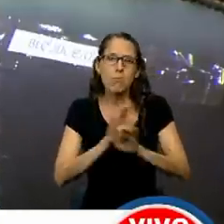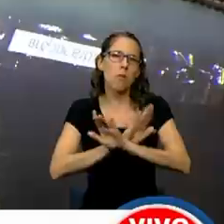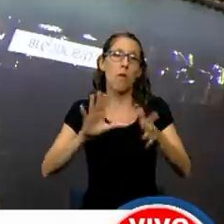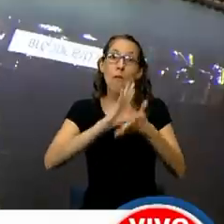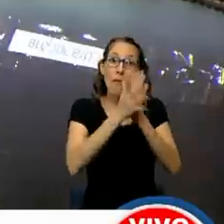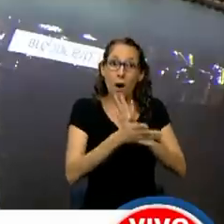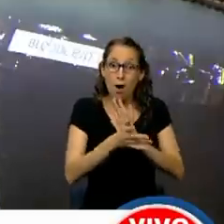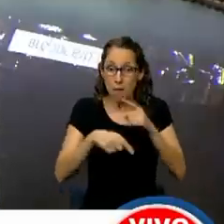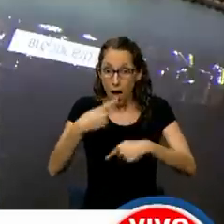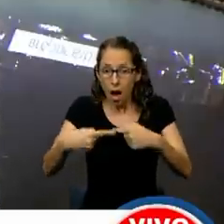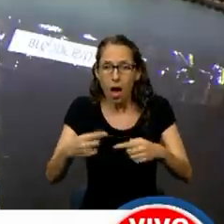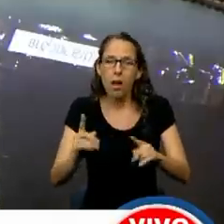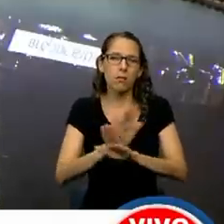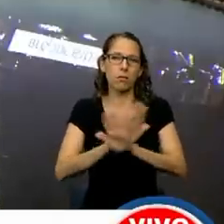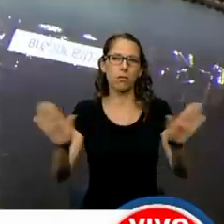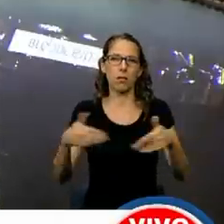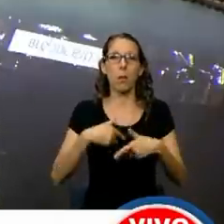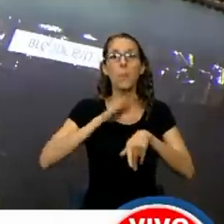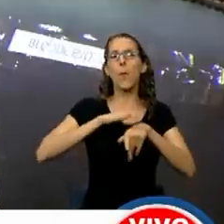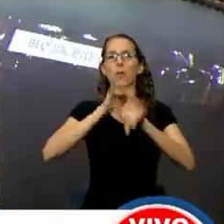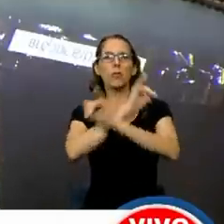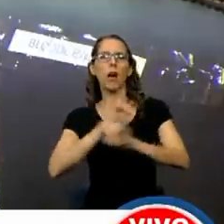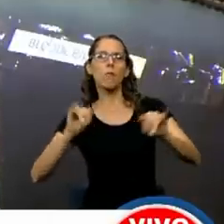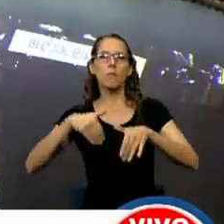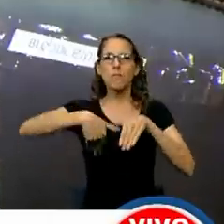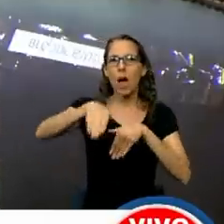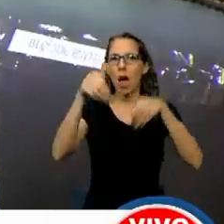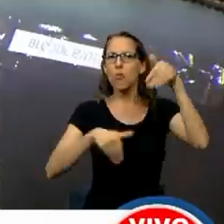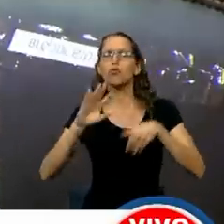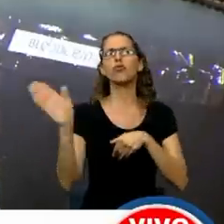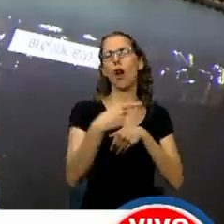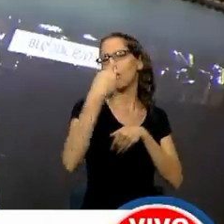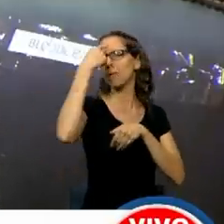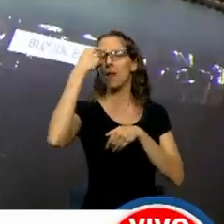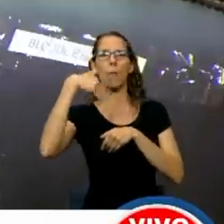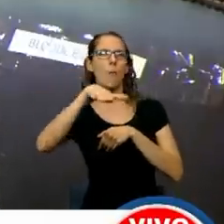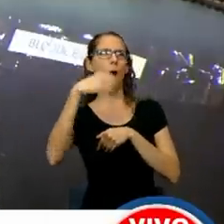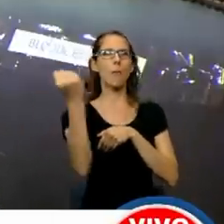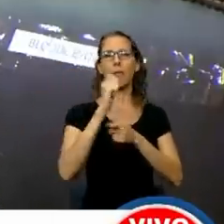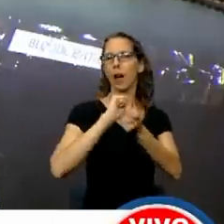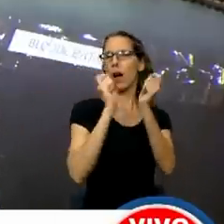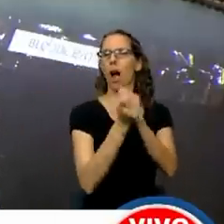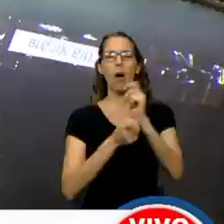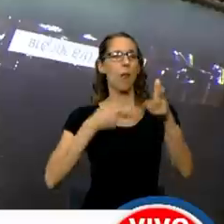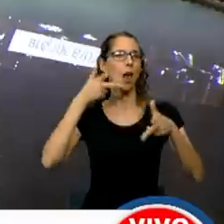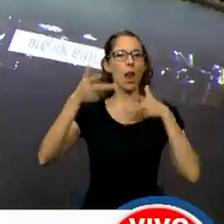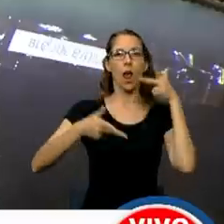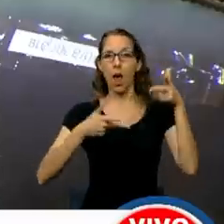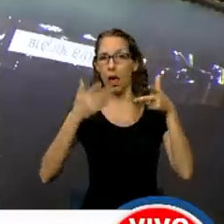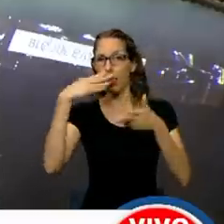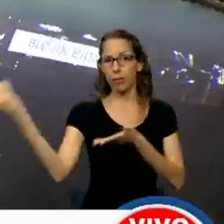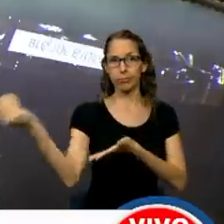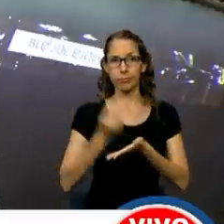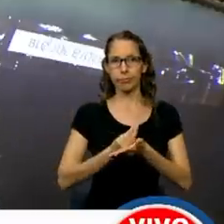cómo puede ser que en campañas electorales todos tomemos la idea de cambio y hablemos de eso y cuando llegamos acá seguimos